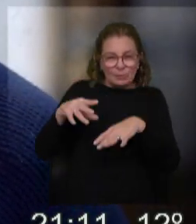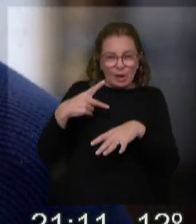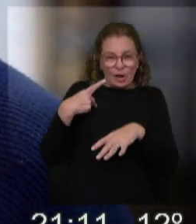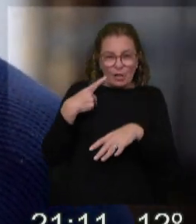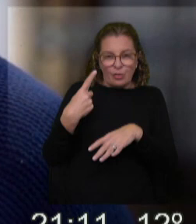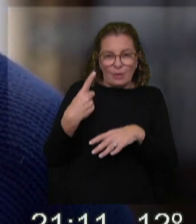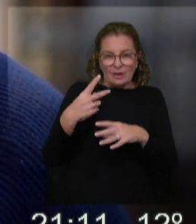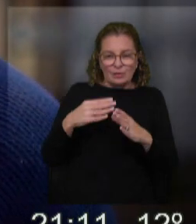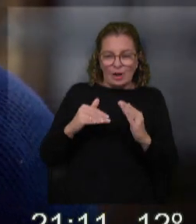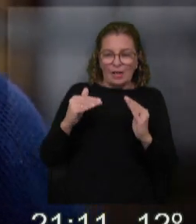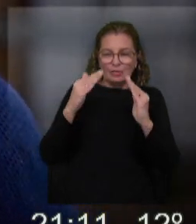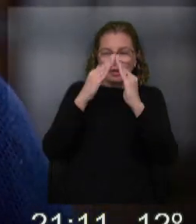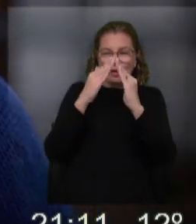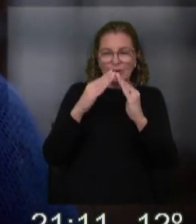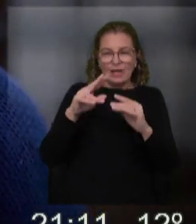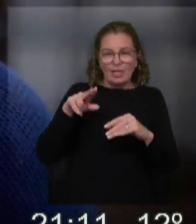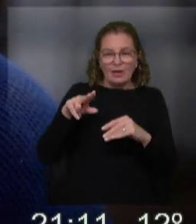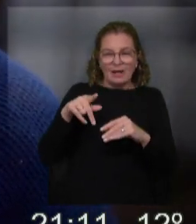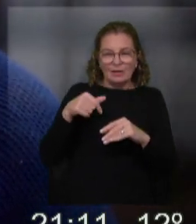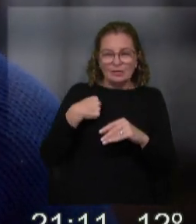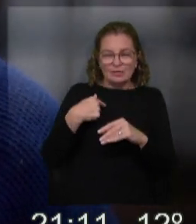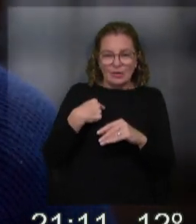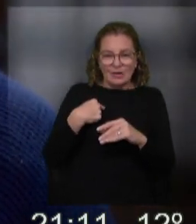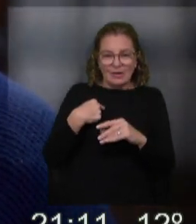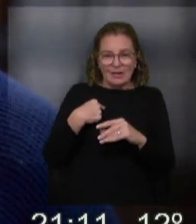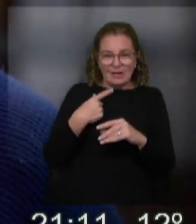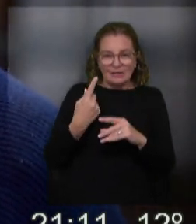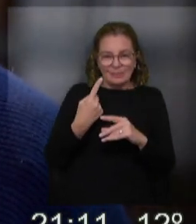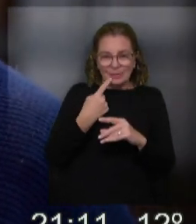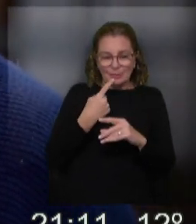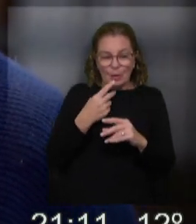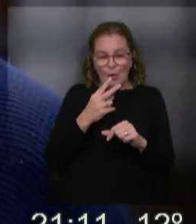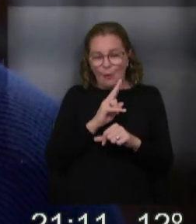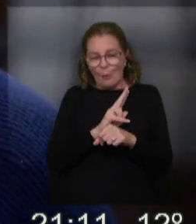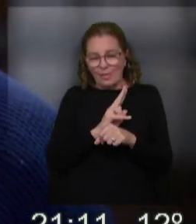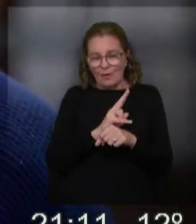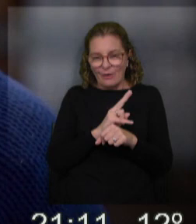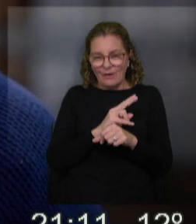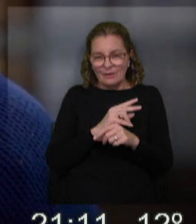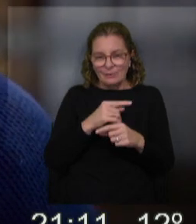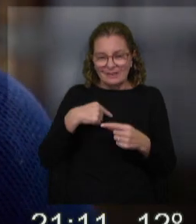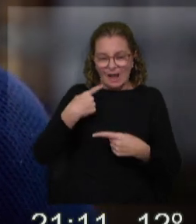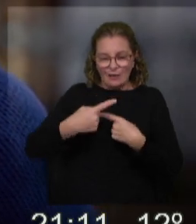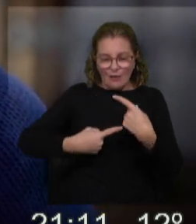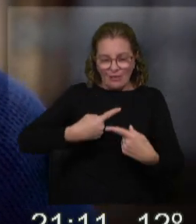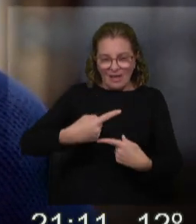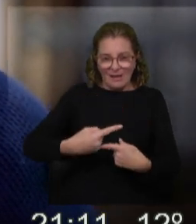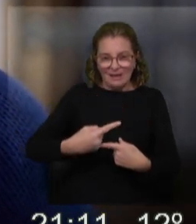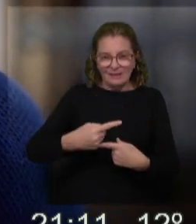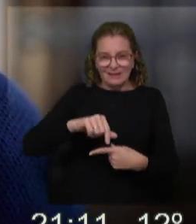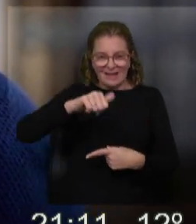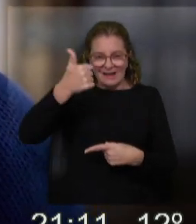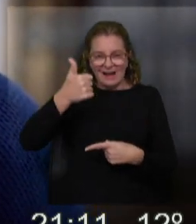de la Torre Dorada, hasta que yo, traicioneramente, en un momento de descuido, lo hacía rodar.